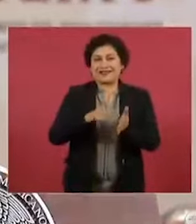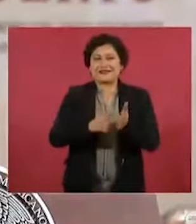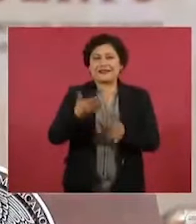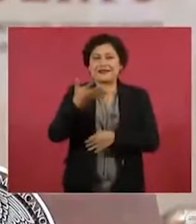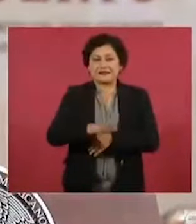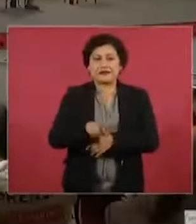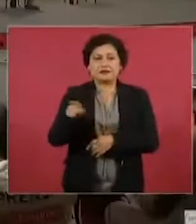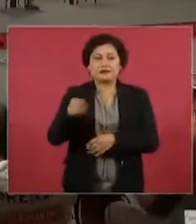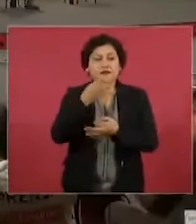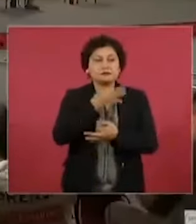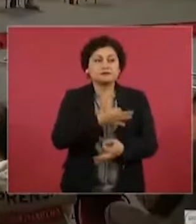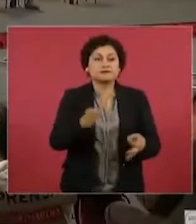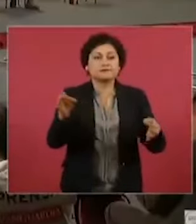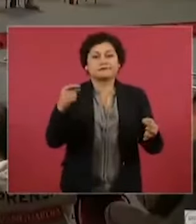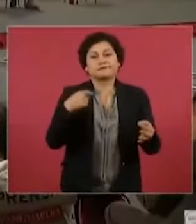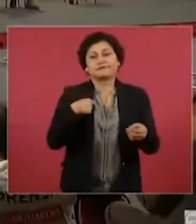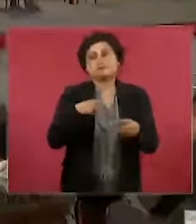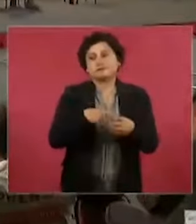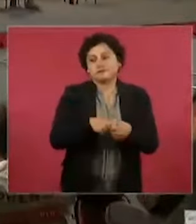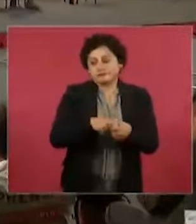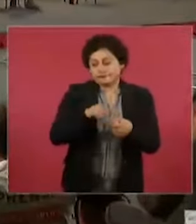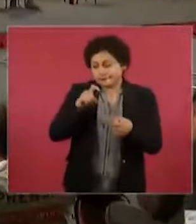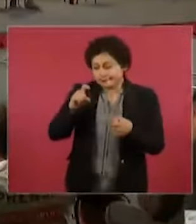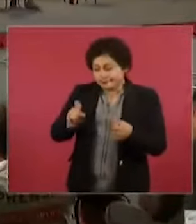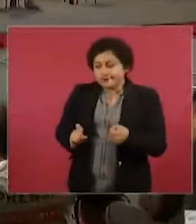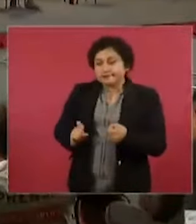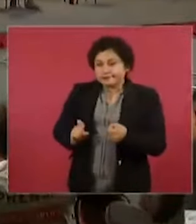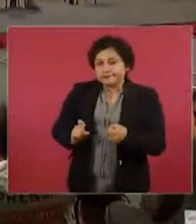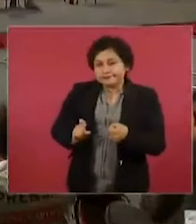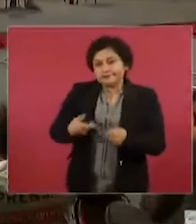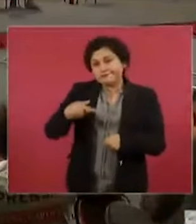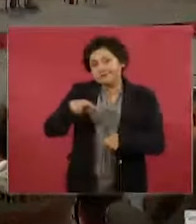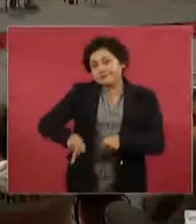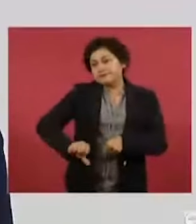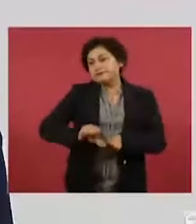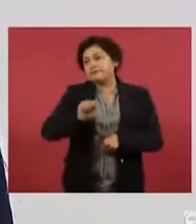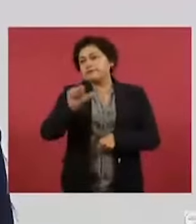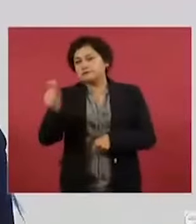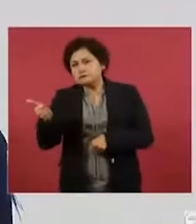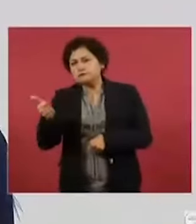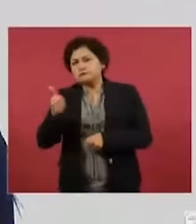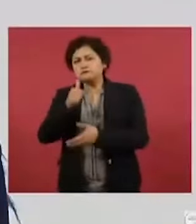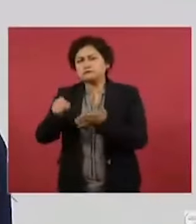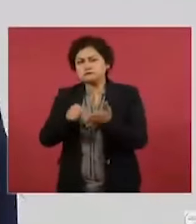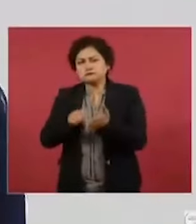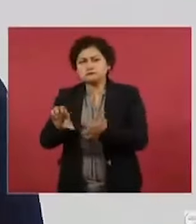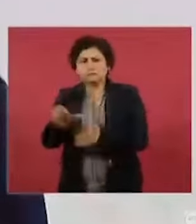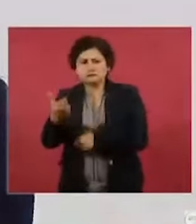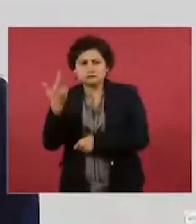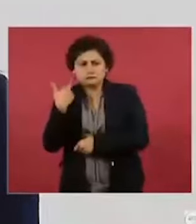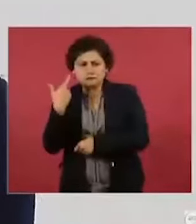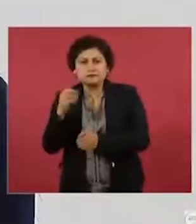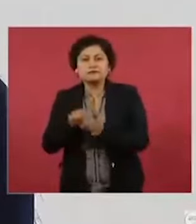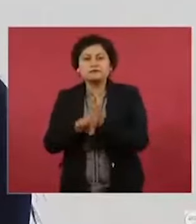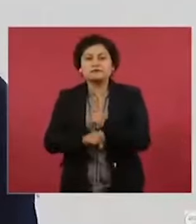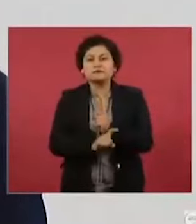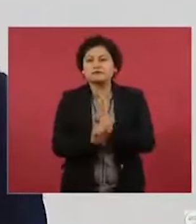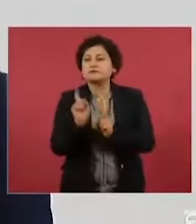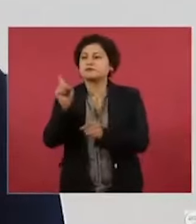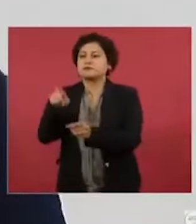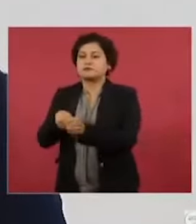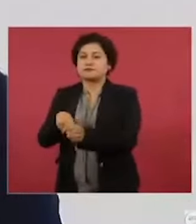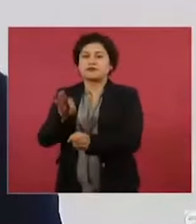trabajo que están haciendo pues el personal de la CFE que, se explica, no hay otra CFE